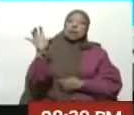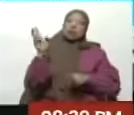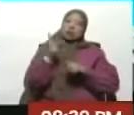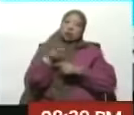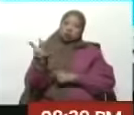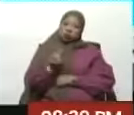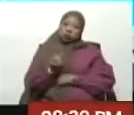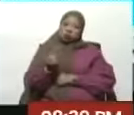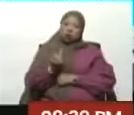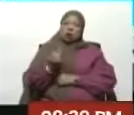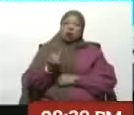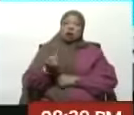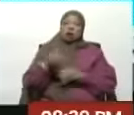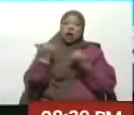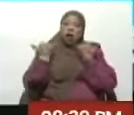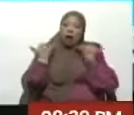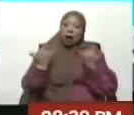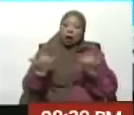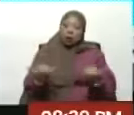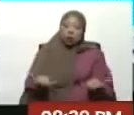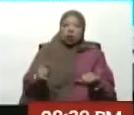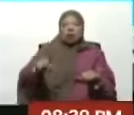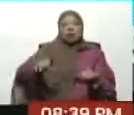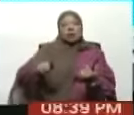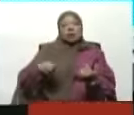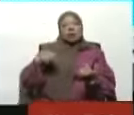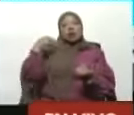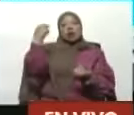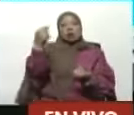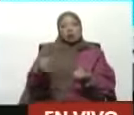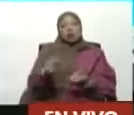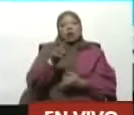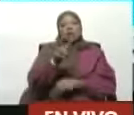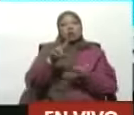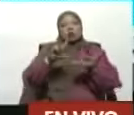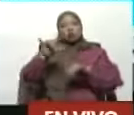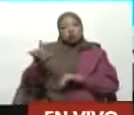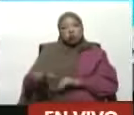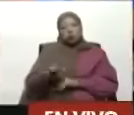Antes, durante y después del 28 de julio.